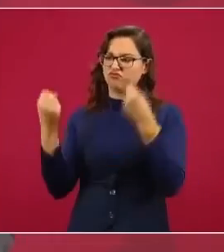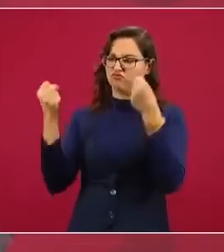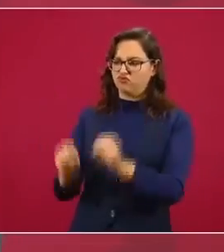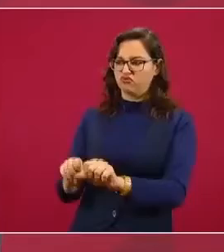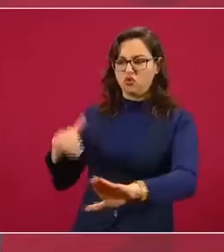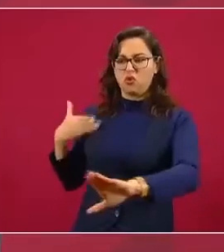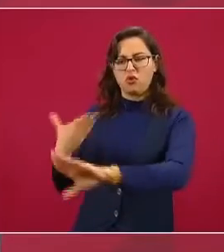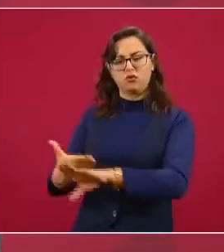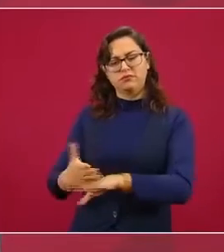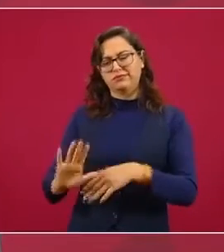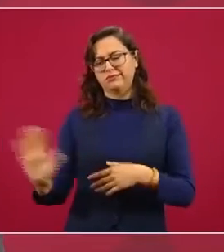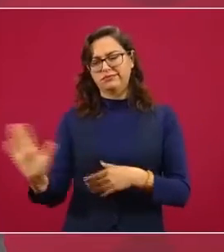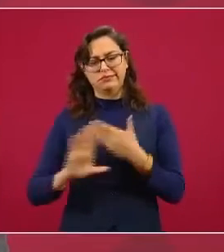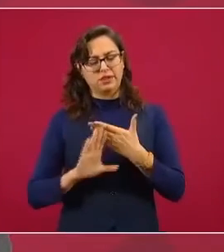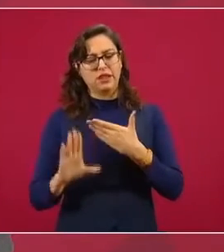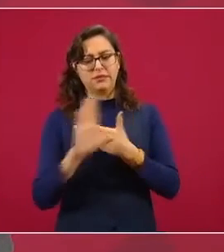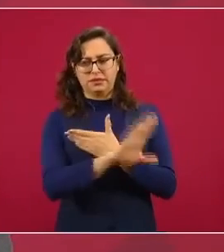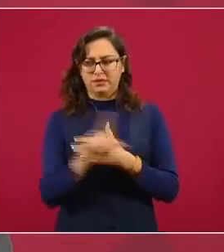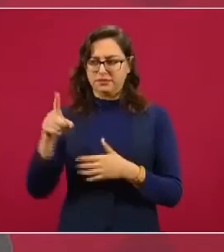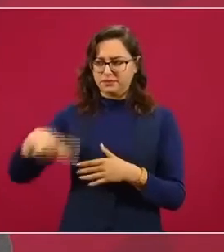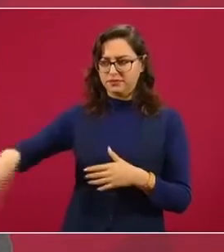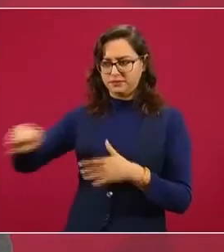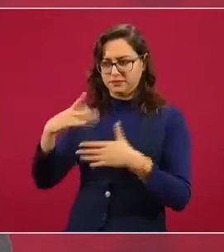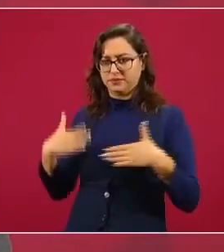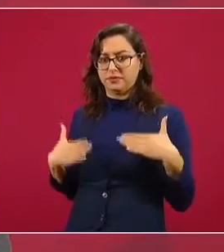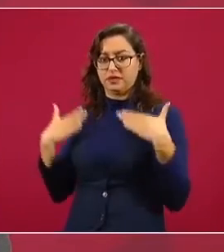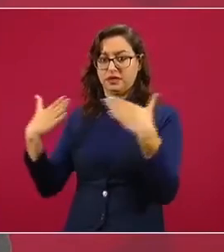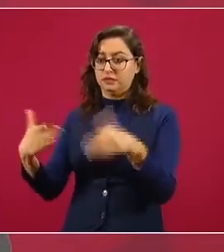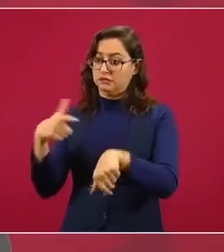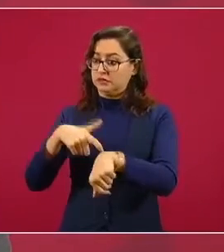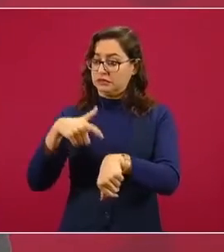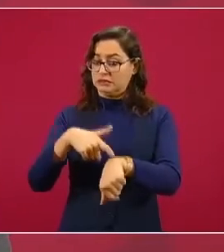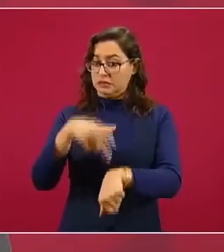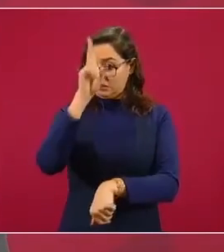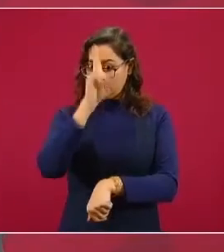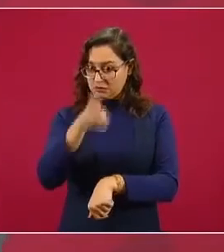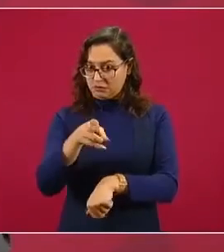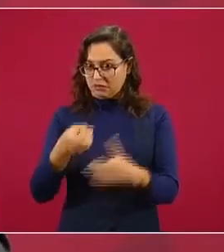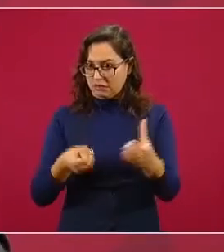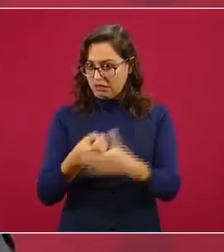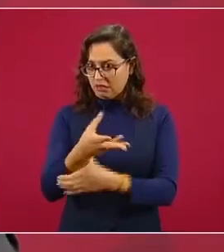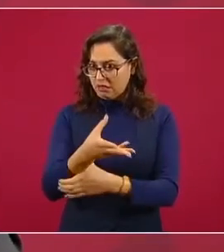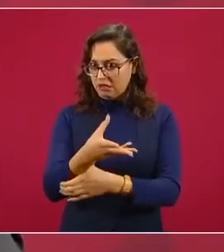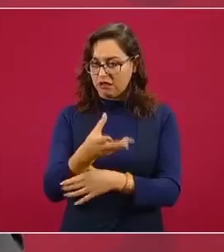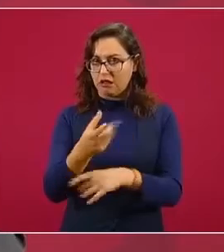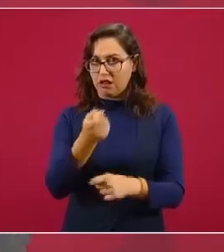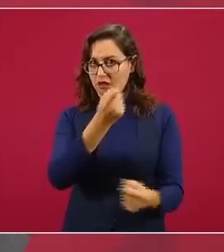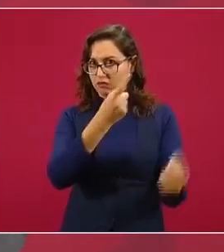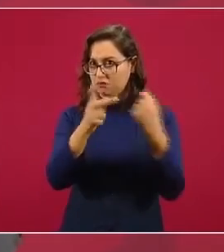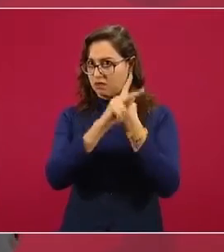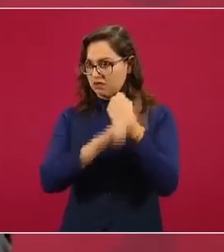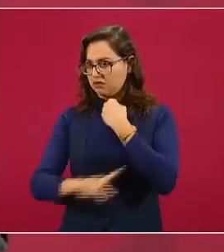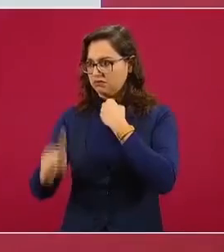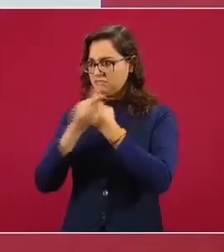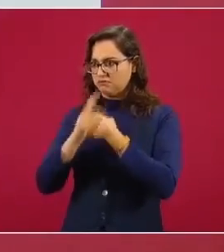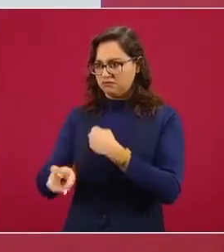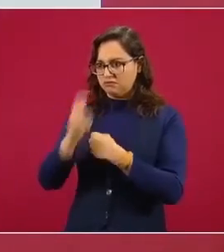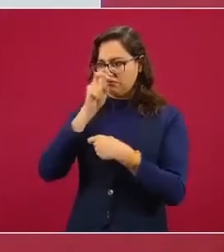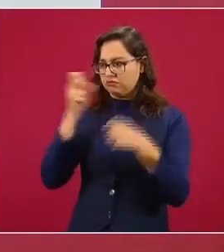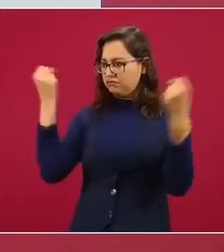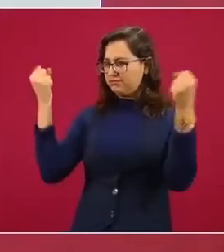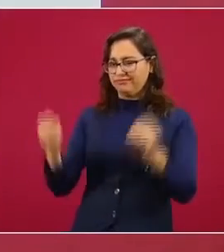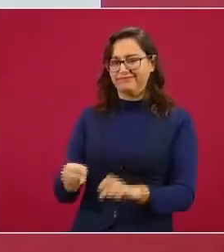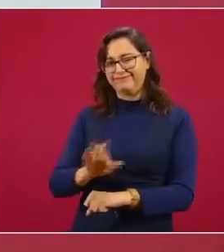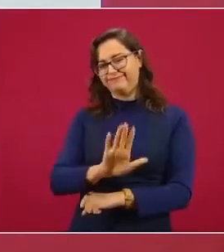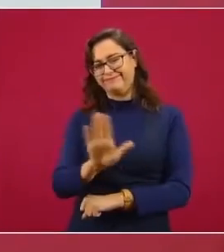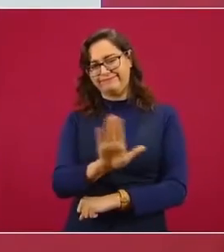autoritarias. Incluso mencionó los toques de queda y medidas muy drásticas que han tomado algunos países. Y